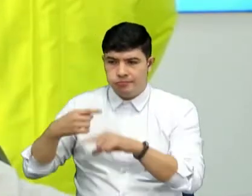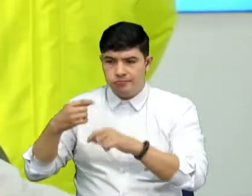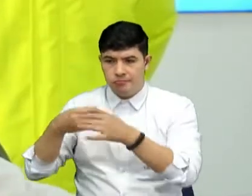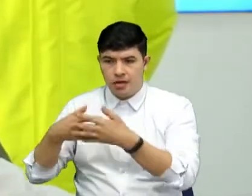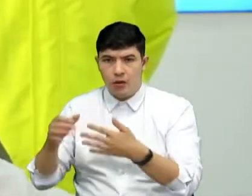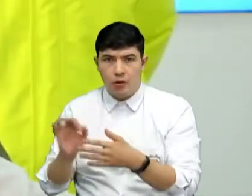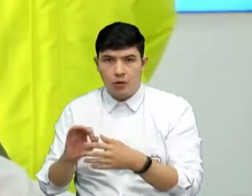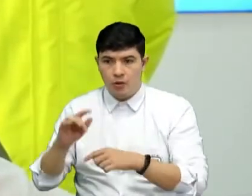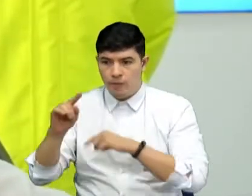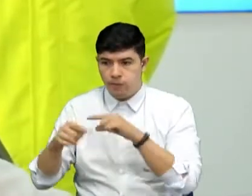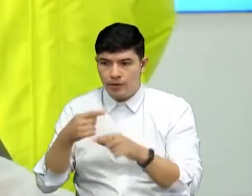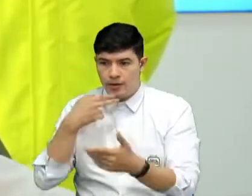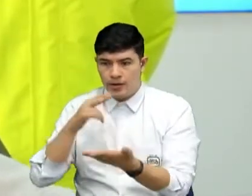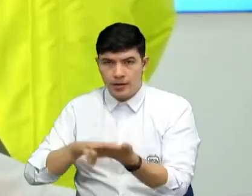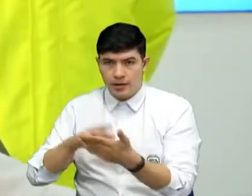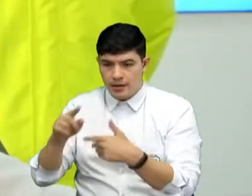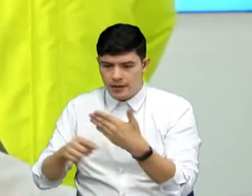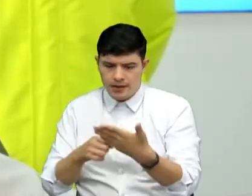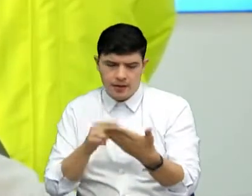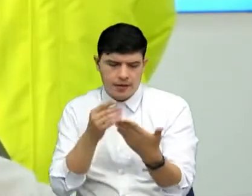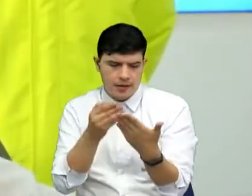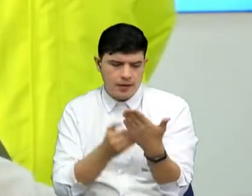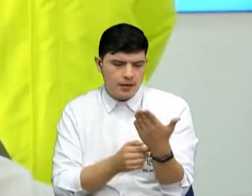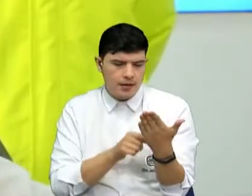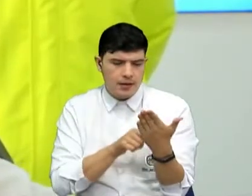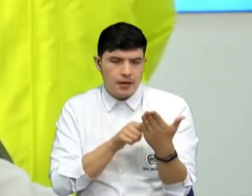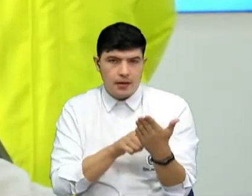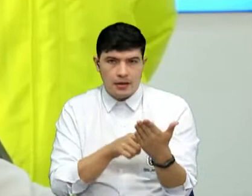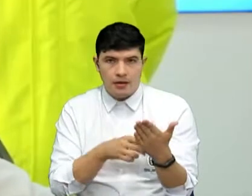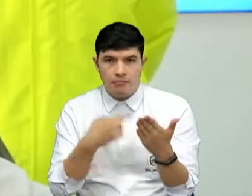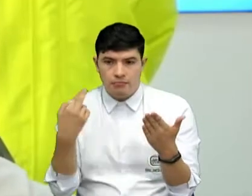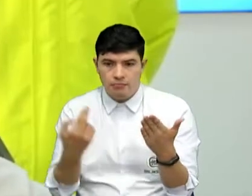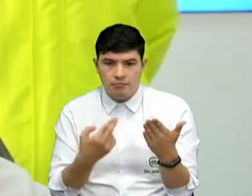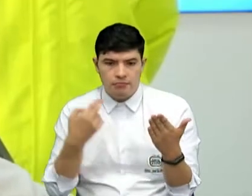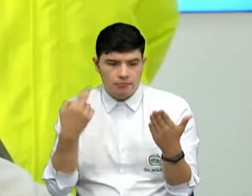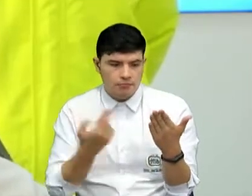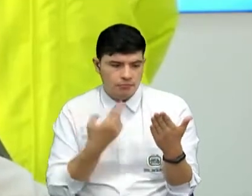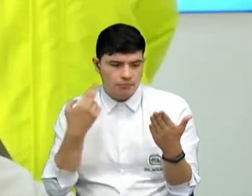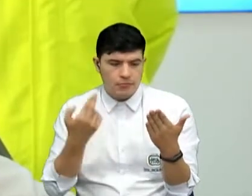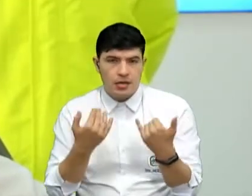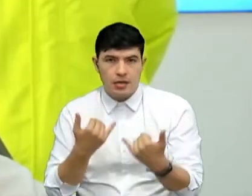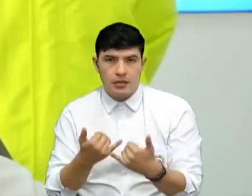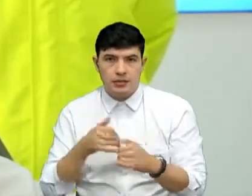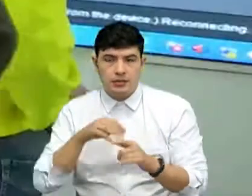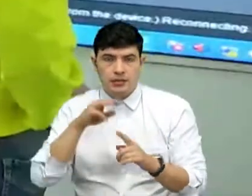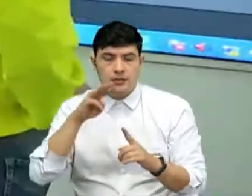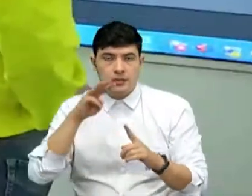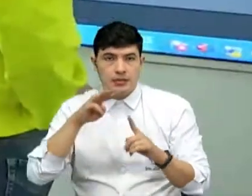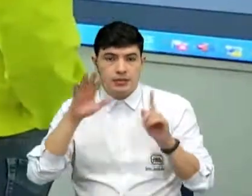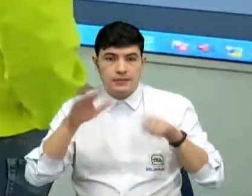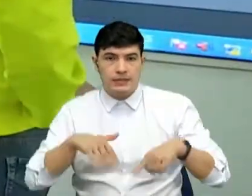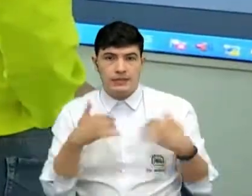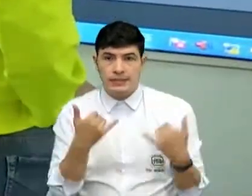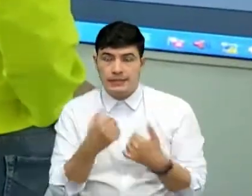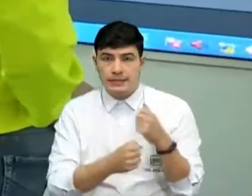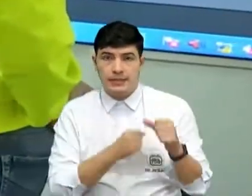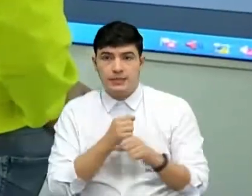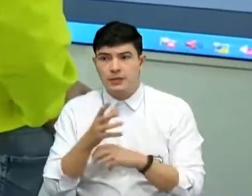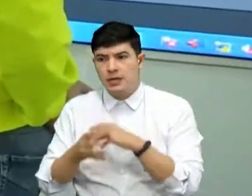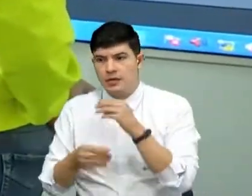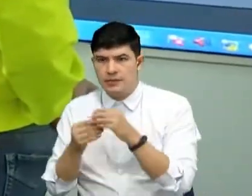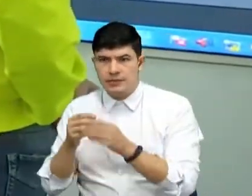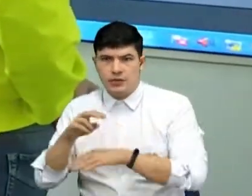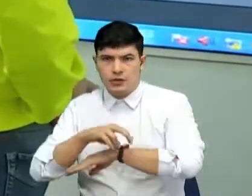las personas, haciendo notificaciones, y este ha sido muy recurrente durante el primer semestre del año 2020. Igualmente el robo de